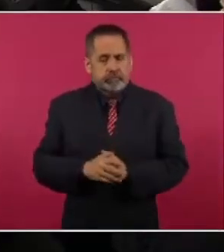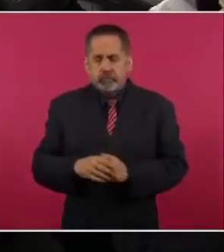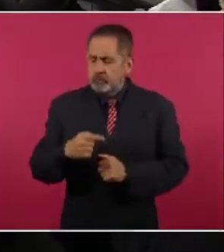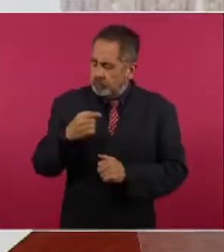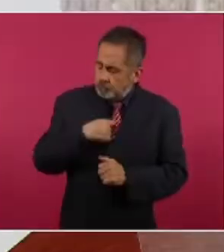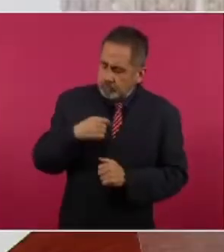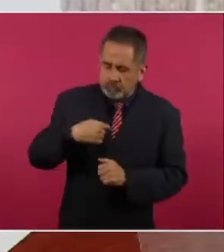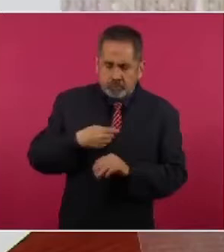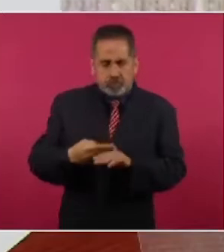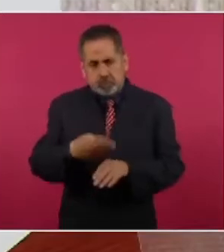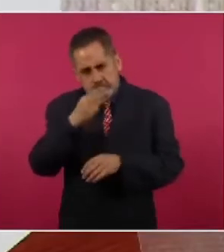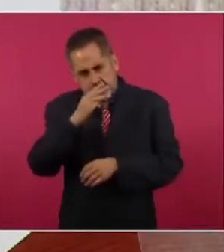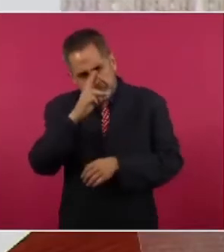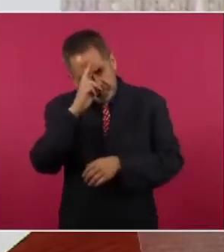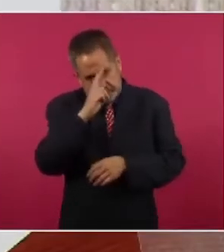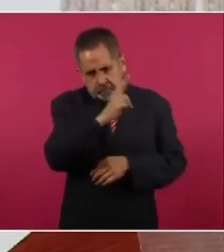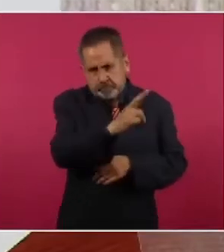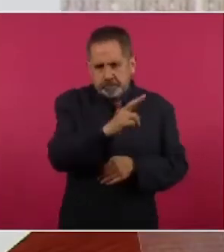mucho respeto